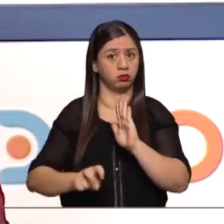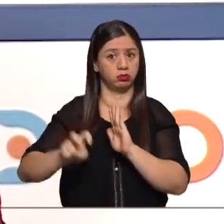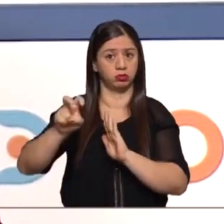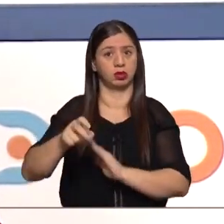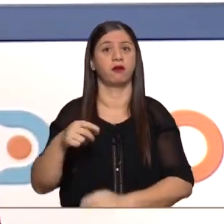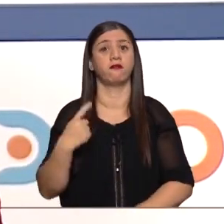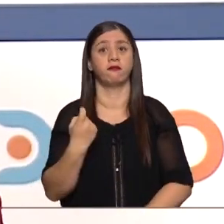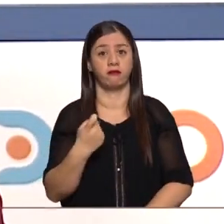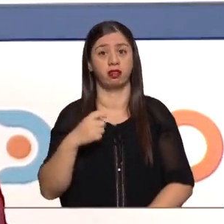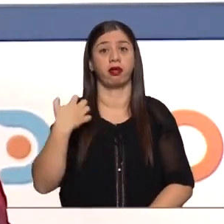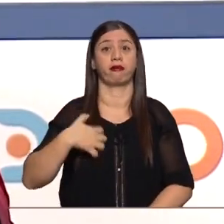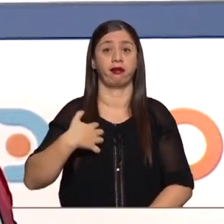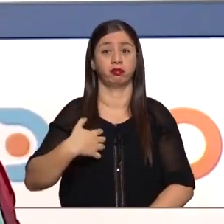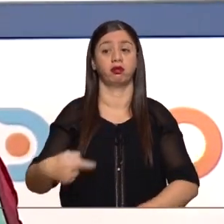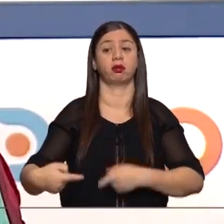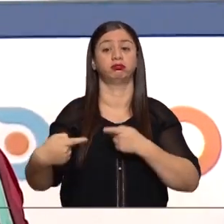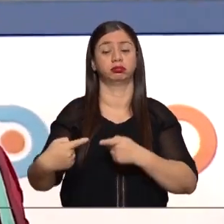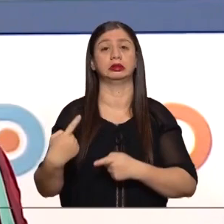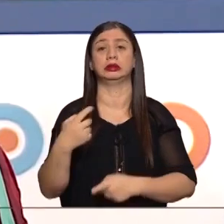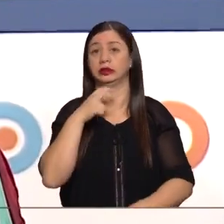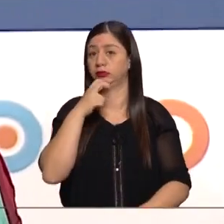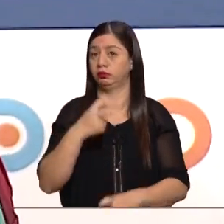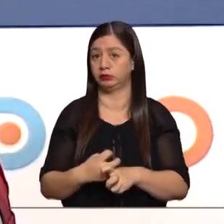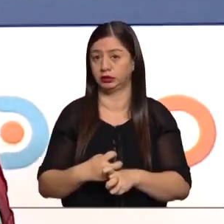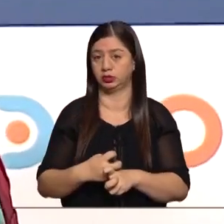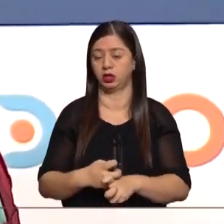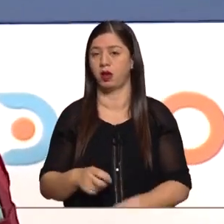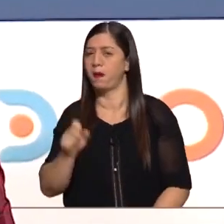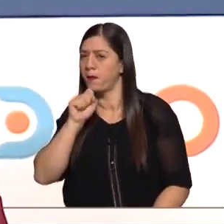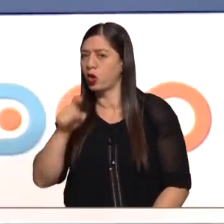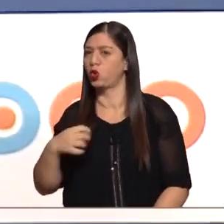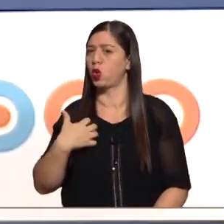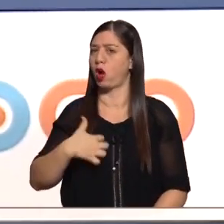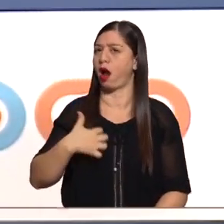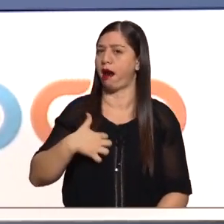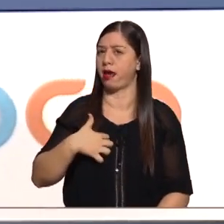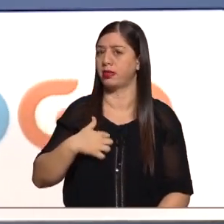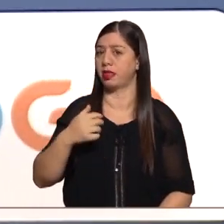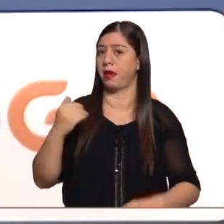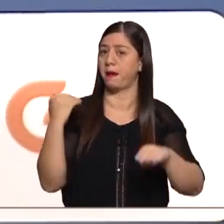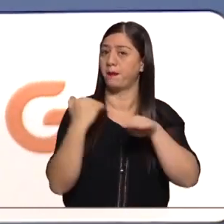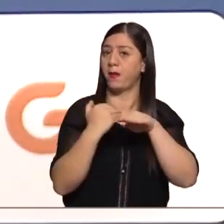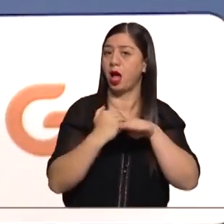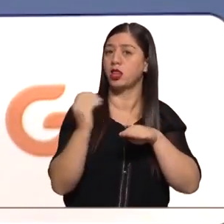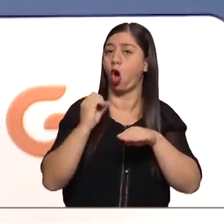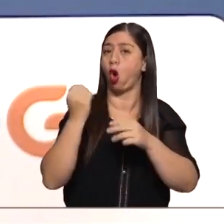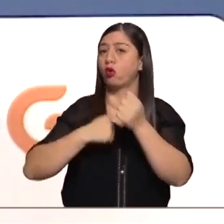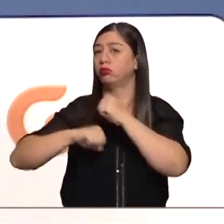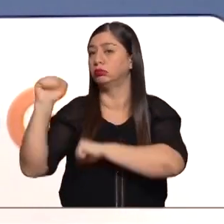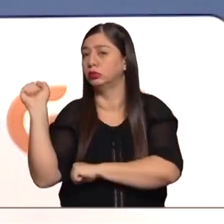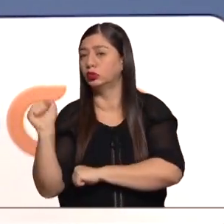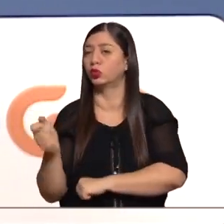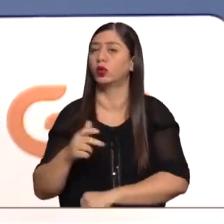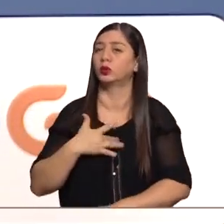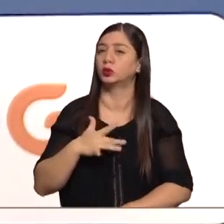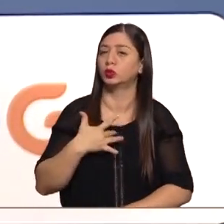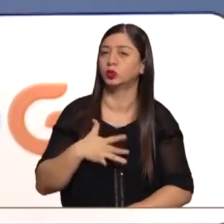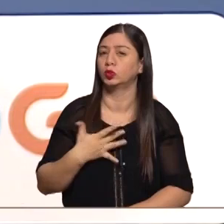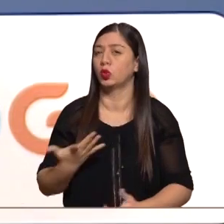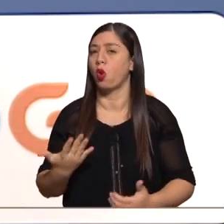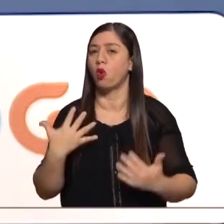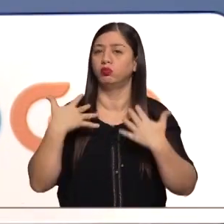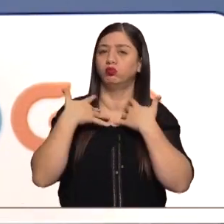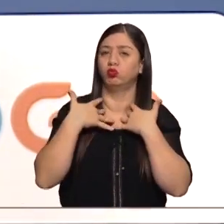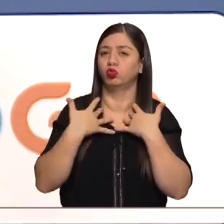muy difícil contra Argentina. Andrés, frente a Argentina, ¿un empate o una victoria? ¿Eso puede tranquilizar o puede, no sé, generar algún tipo de